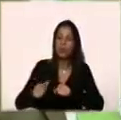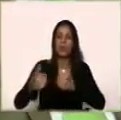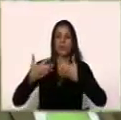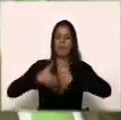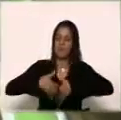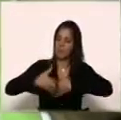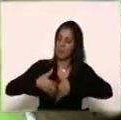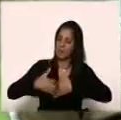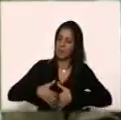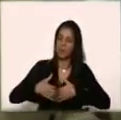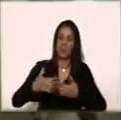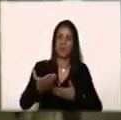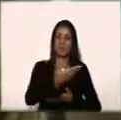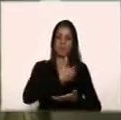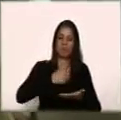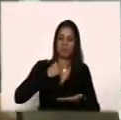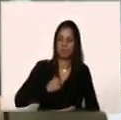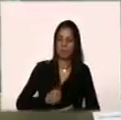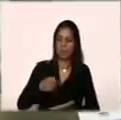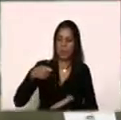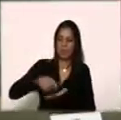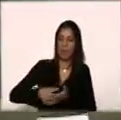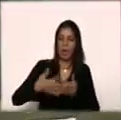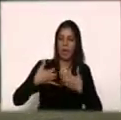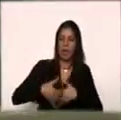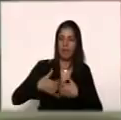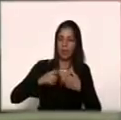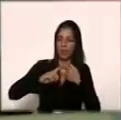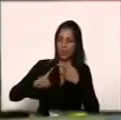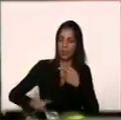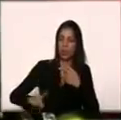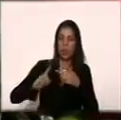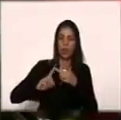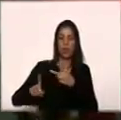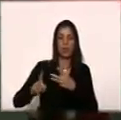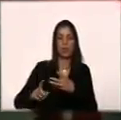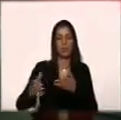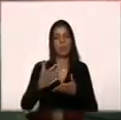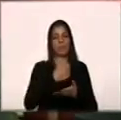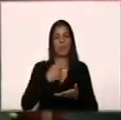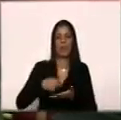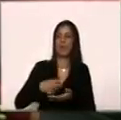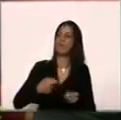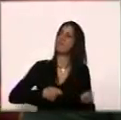con subsidios de energía, con subsidios en términos de toda clase, para